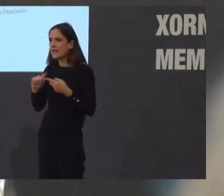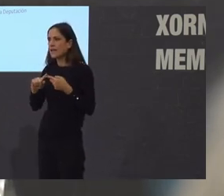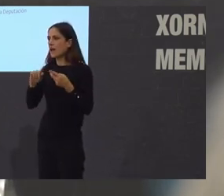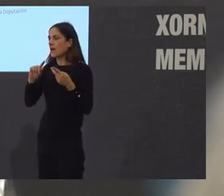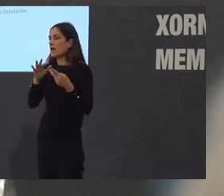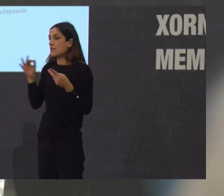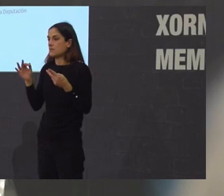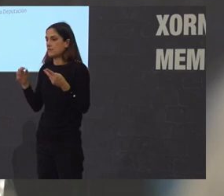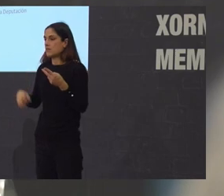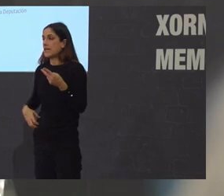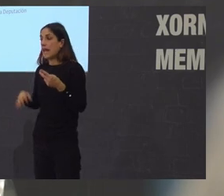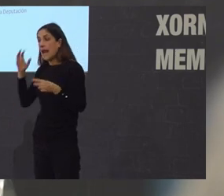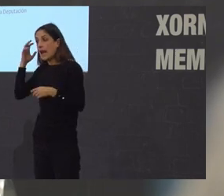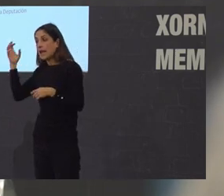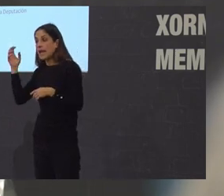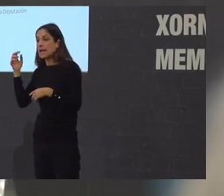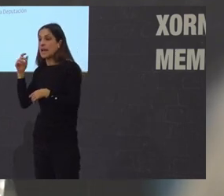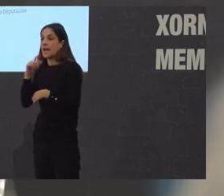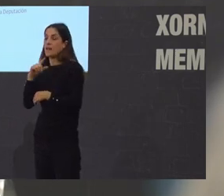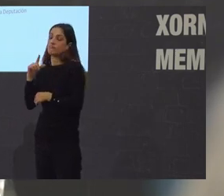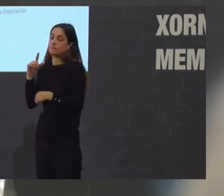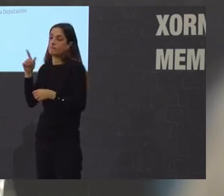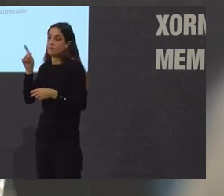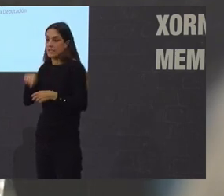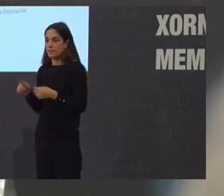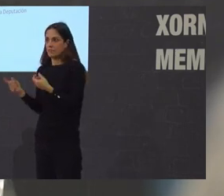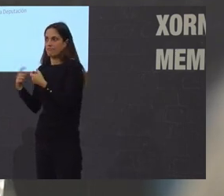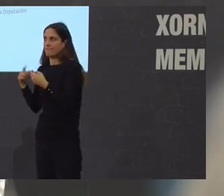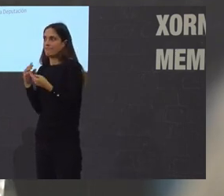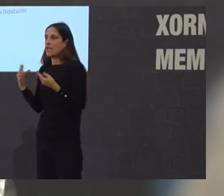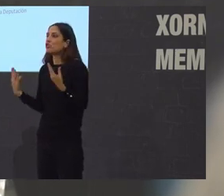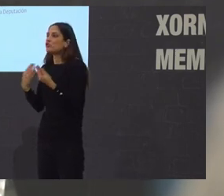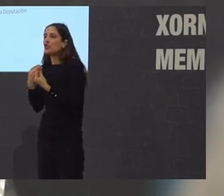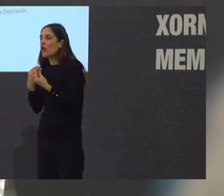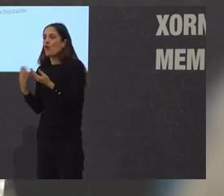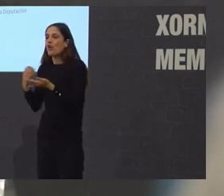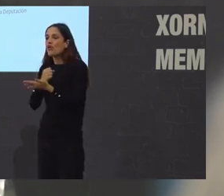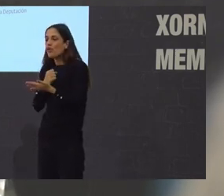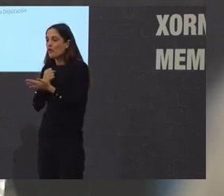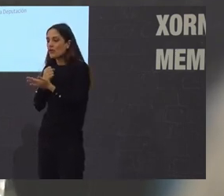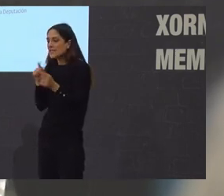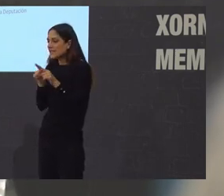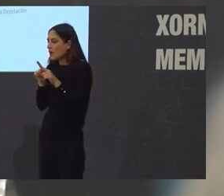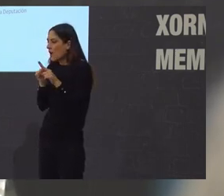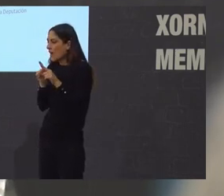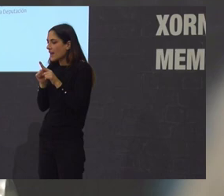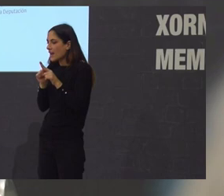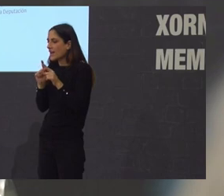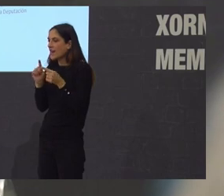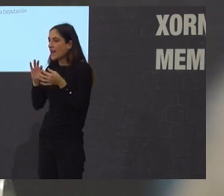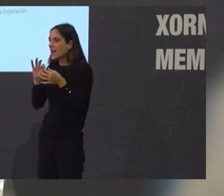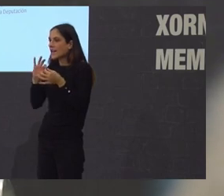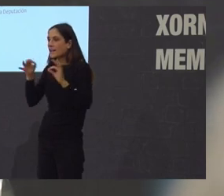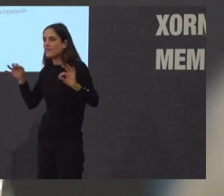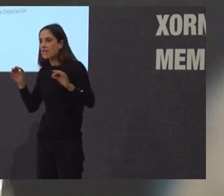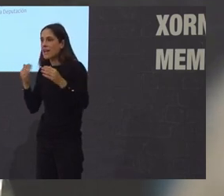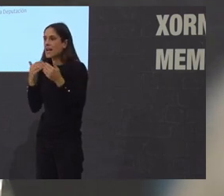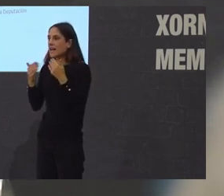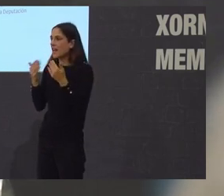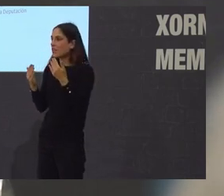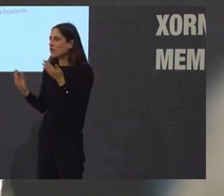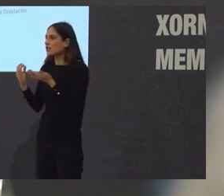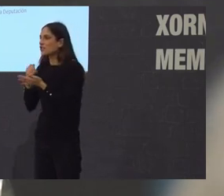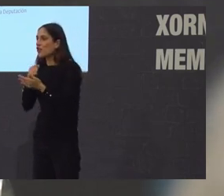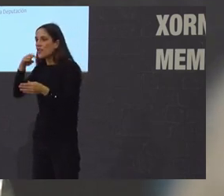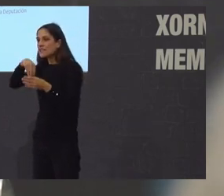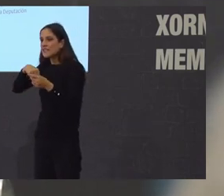la reina Leticia Ortiz. Por lo tanto, es que el núcleo de relaciones es el mismo. Estas familias tejen una red,